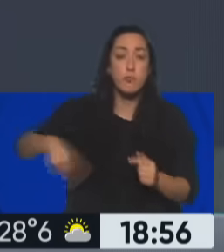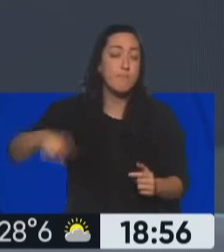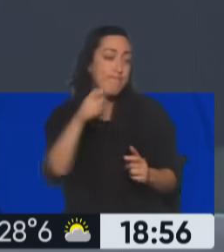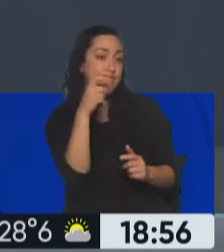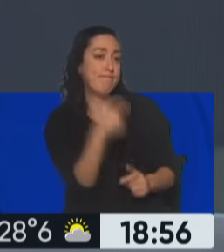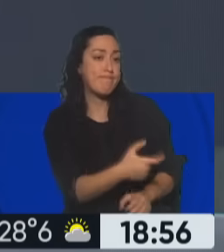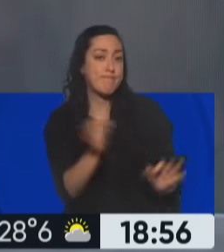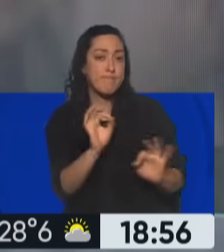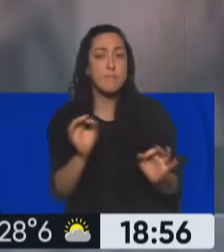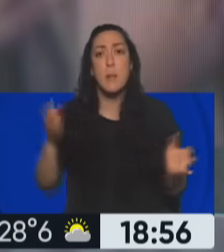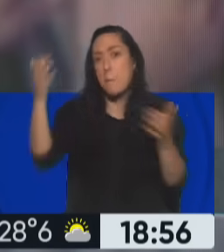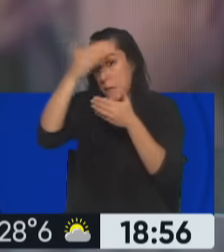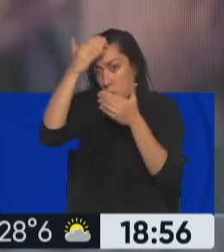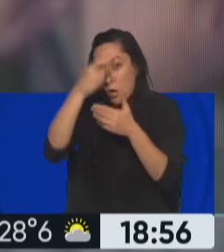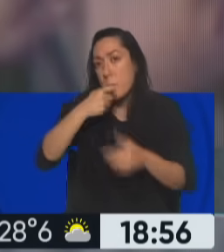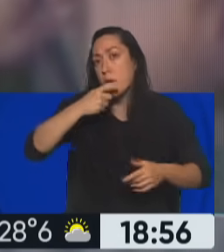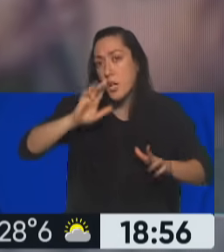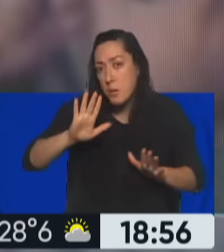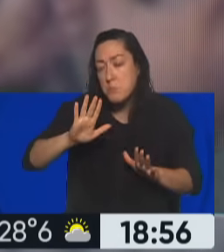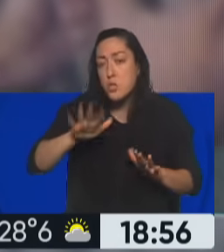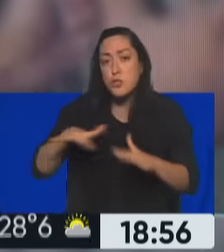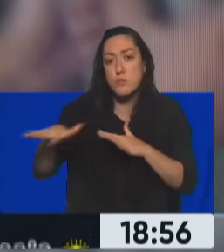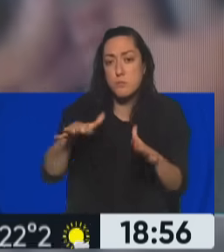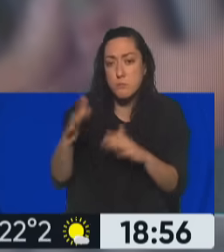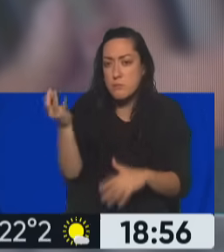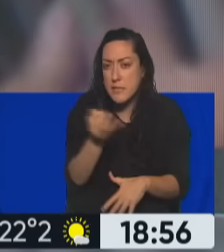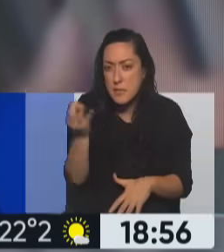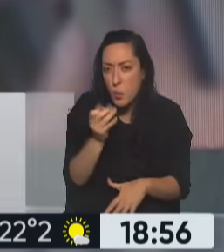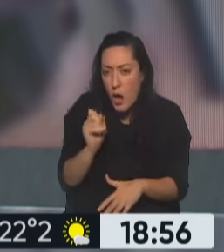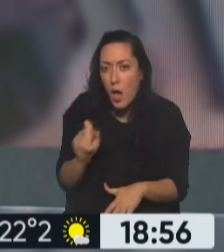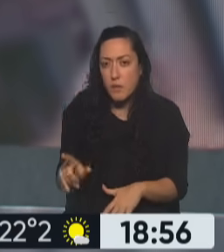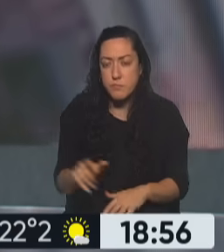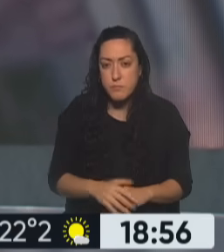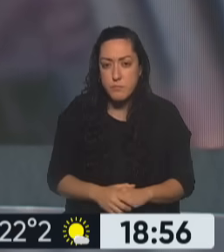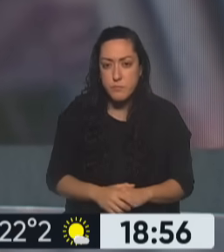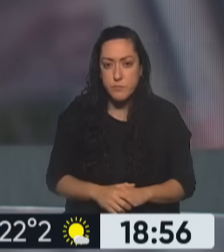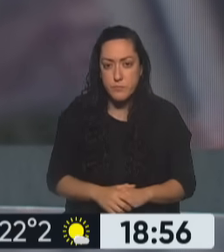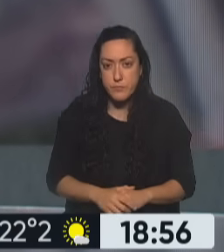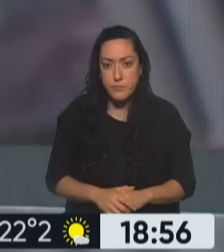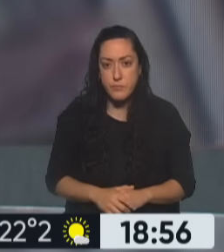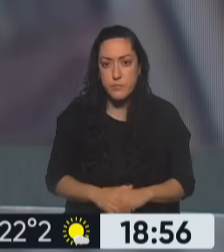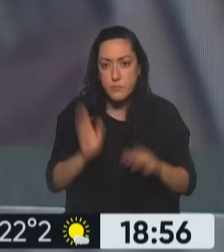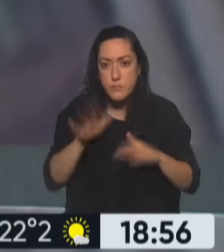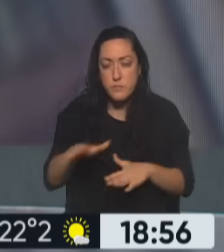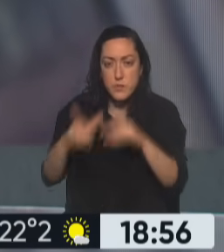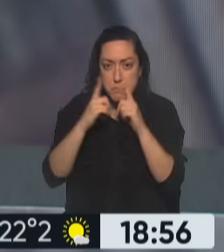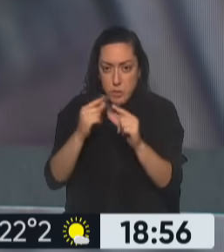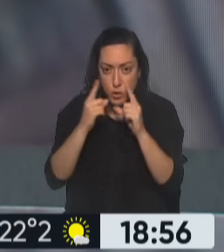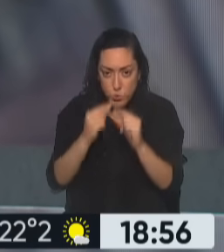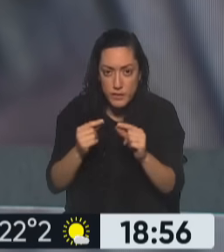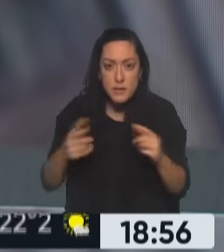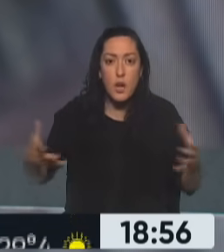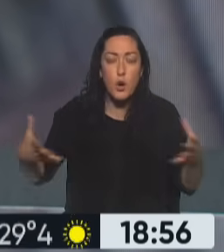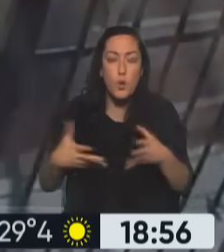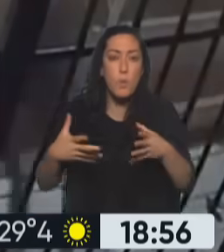recién mencionabas Marruecos, Leticia, una situación realmente muy particular, la que se dio también protestas en Marruecos por parte de los que